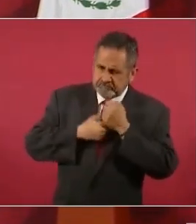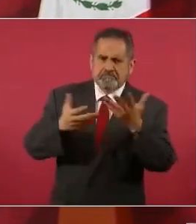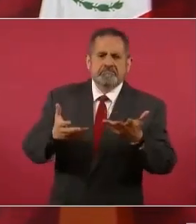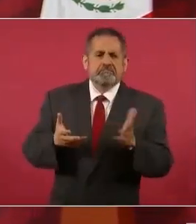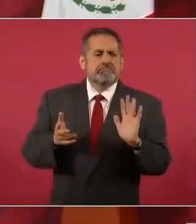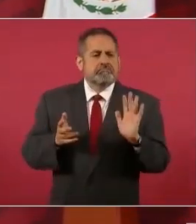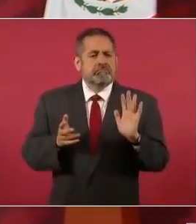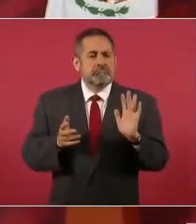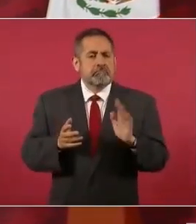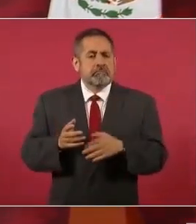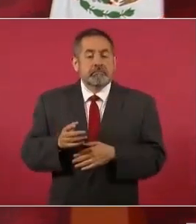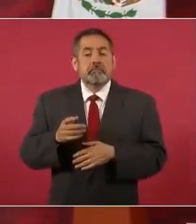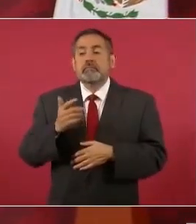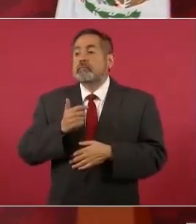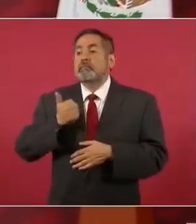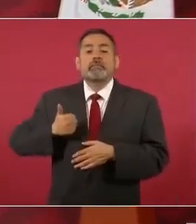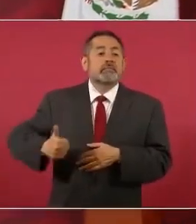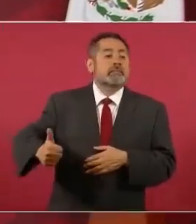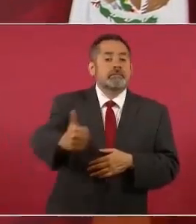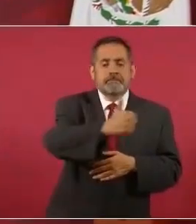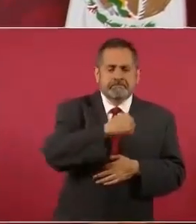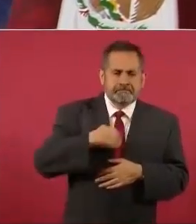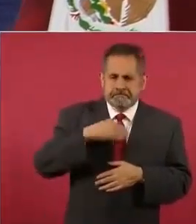y que cada quien se defina